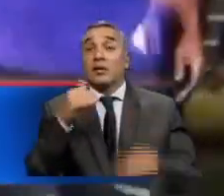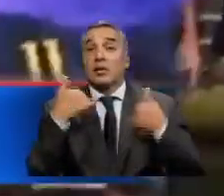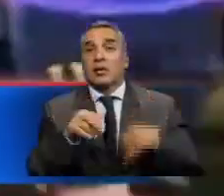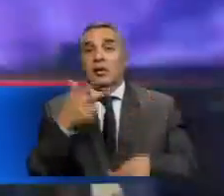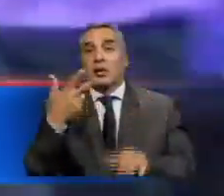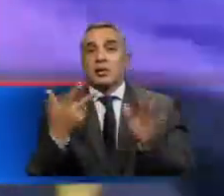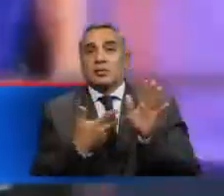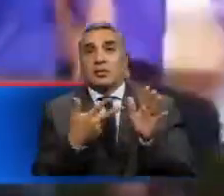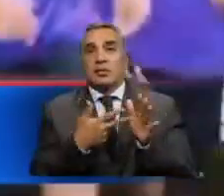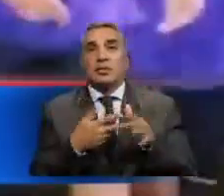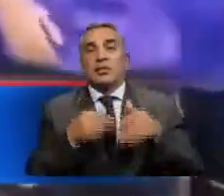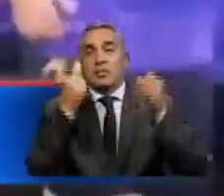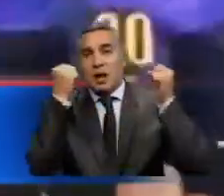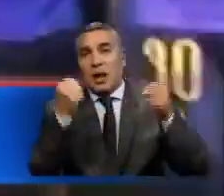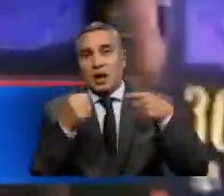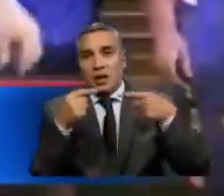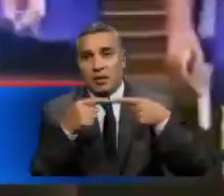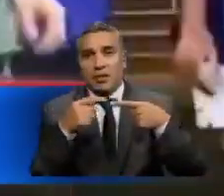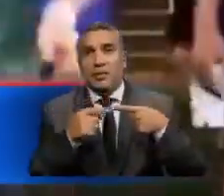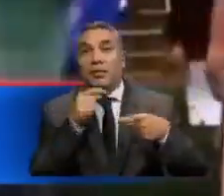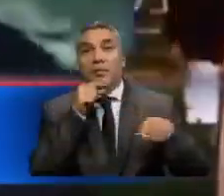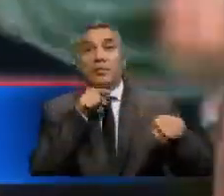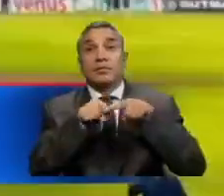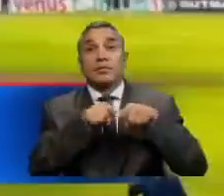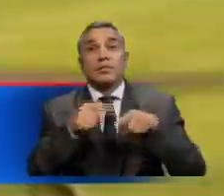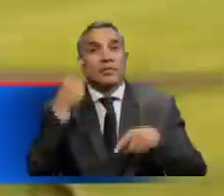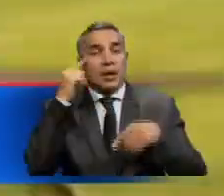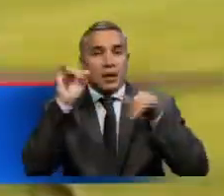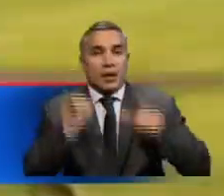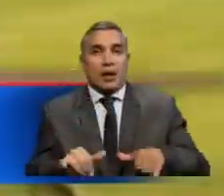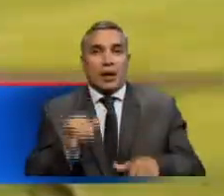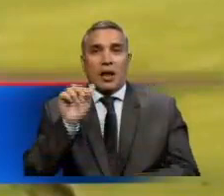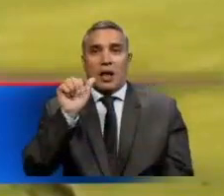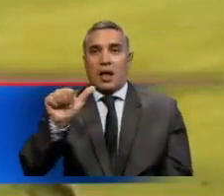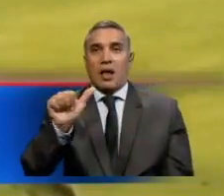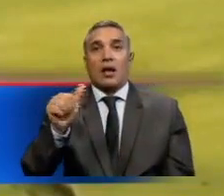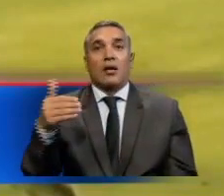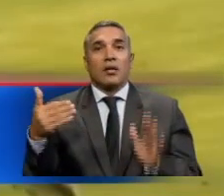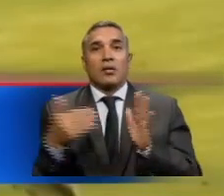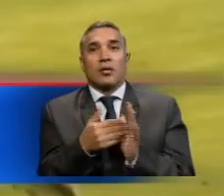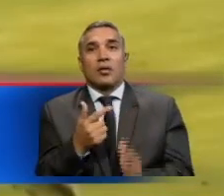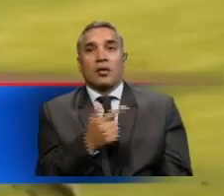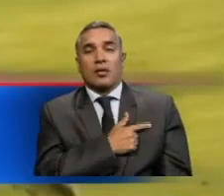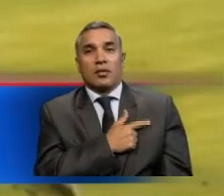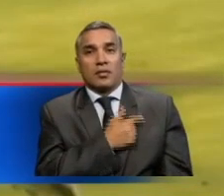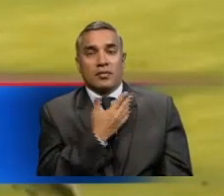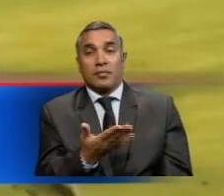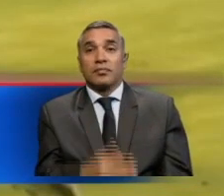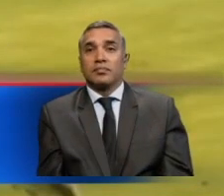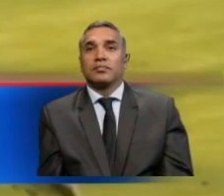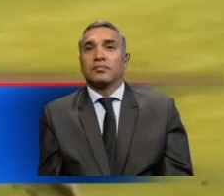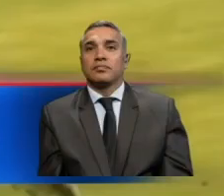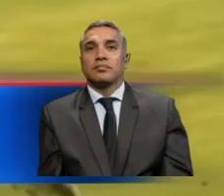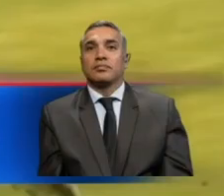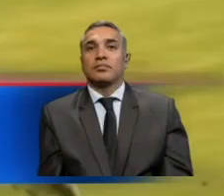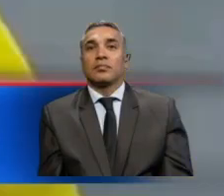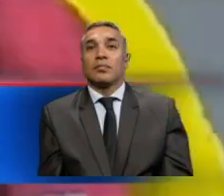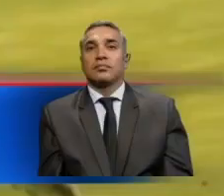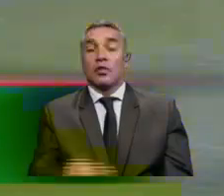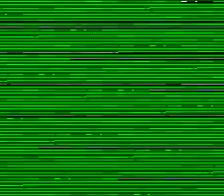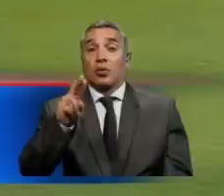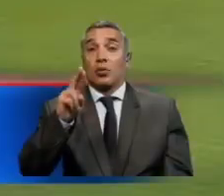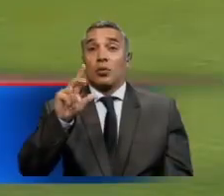de tres cotejos macará quien se disputa por la serie ante liga deportivo Universitaria los Rayados se enfrentan con